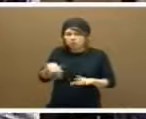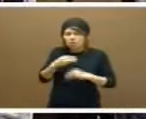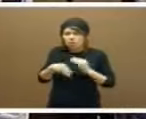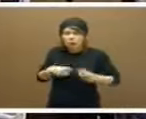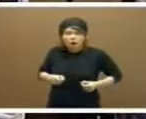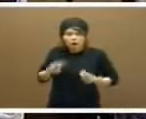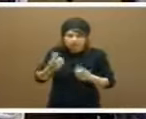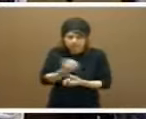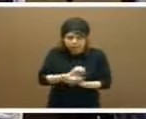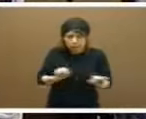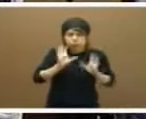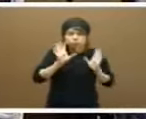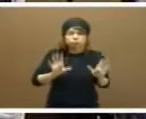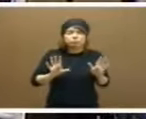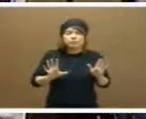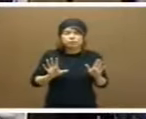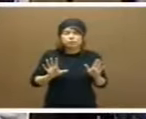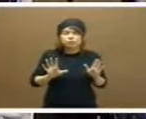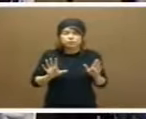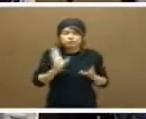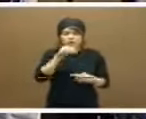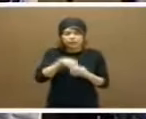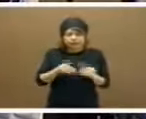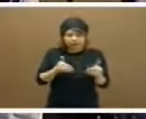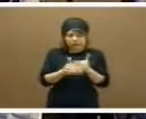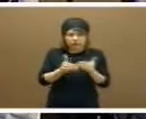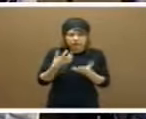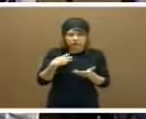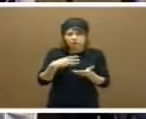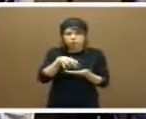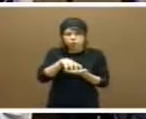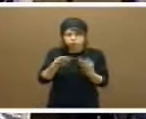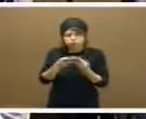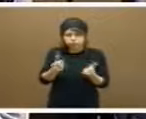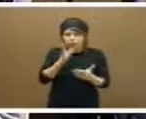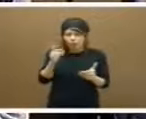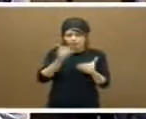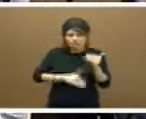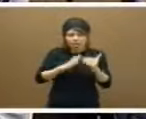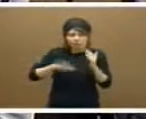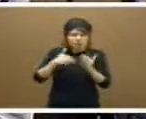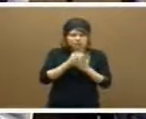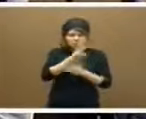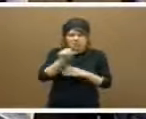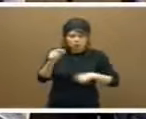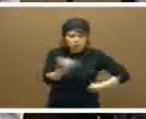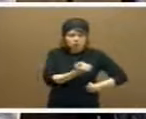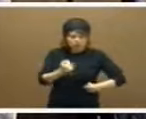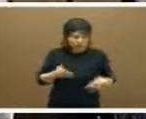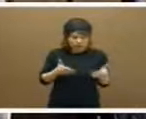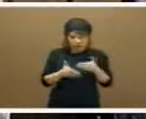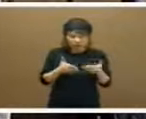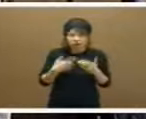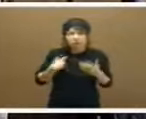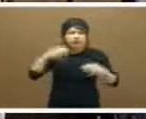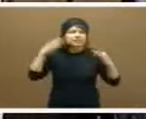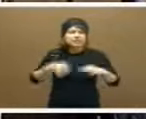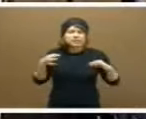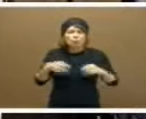de gastar. Desde luego, dentro de poco saldremos de dudas, porque el plazo que nos dan hasta el 31 de diciembre falta poco. Y le aseguro